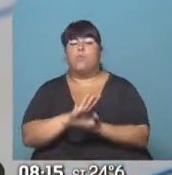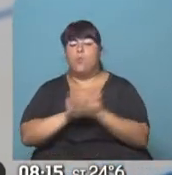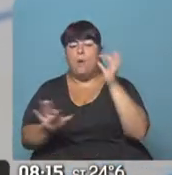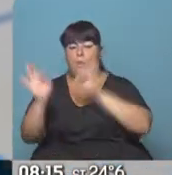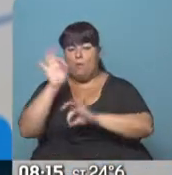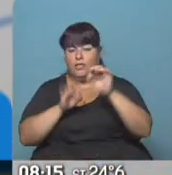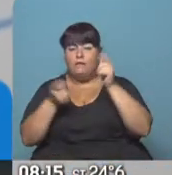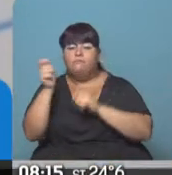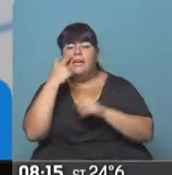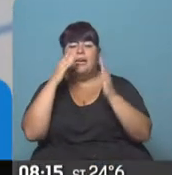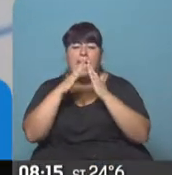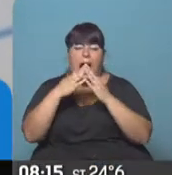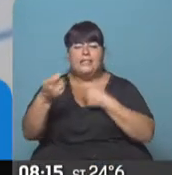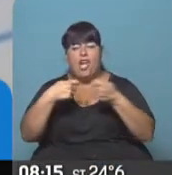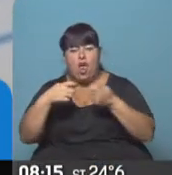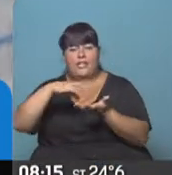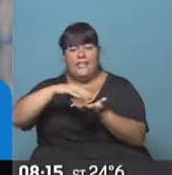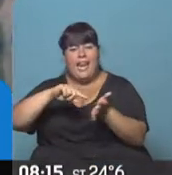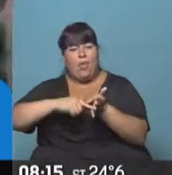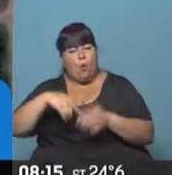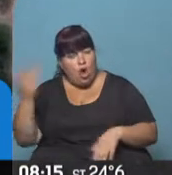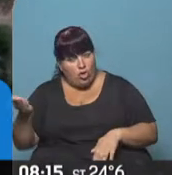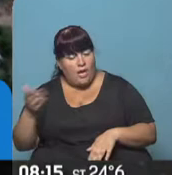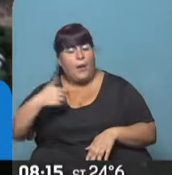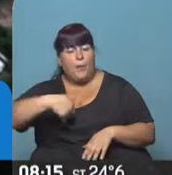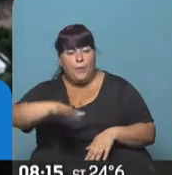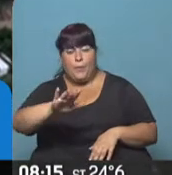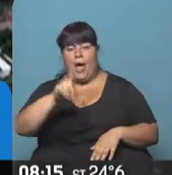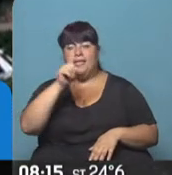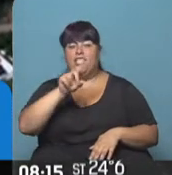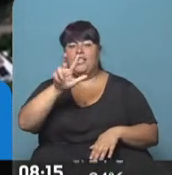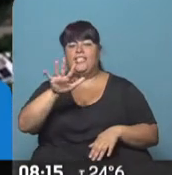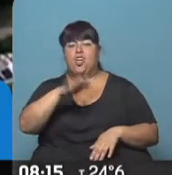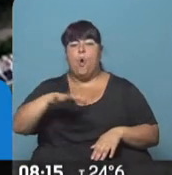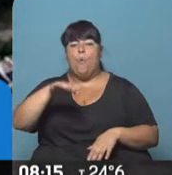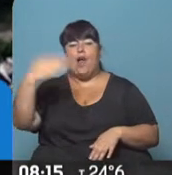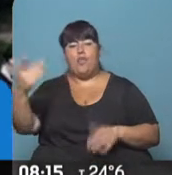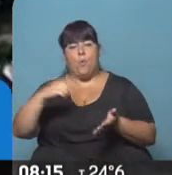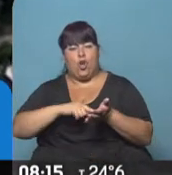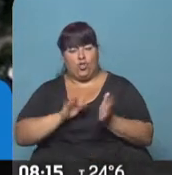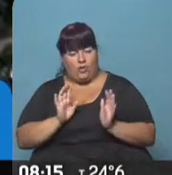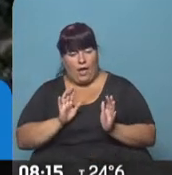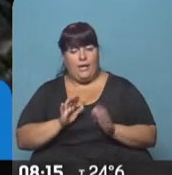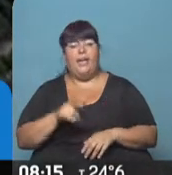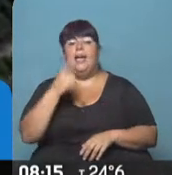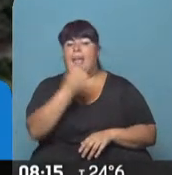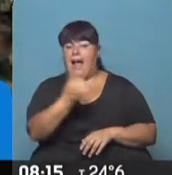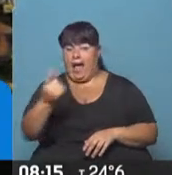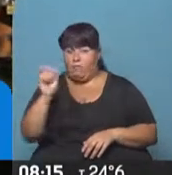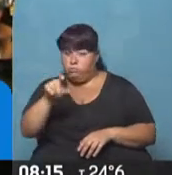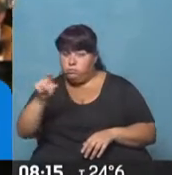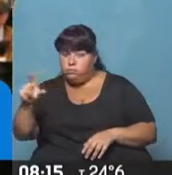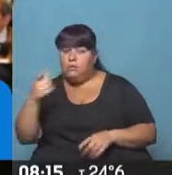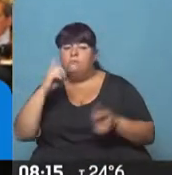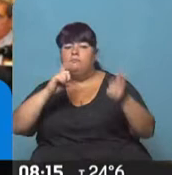tasación fiscal para viviendas, comercios y terrenos bonaerenses se aplicará en los 135 municipios provinciales. En cada uno de ellos,